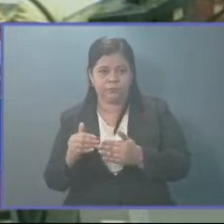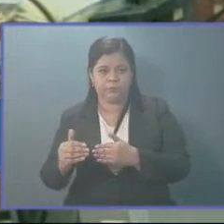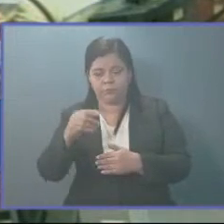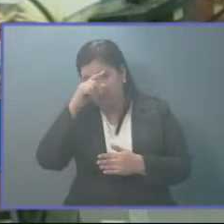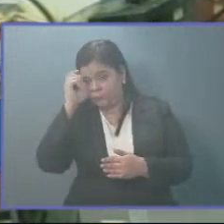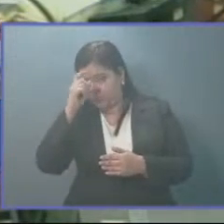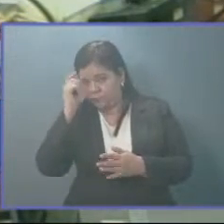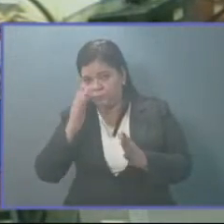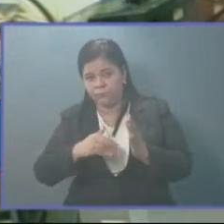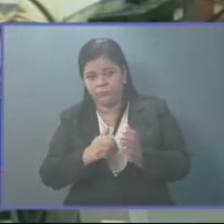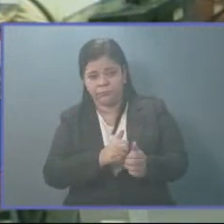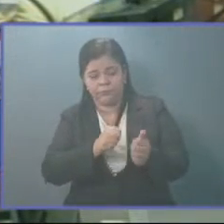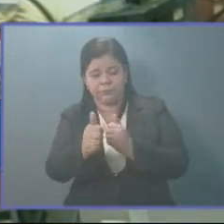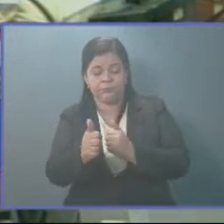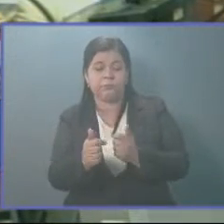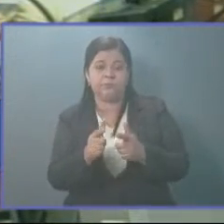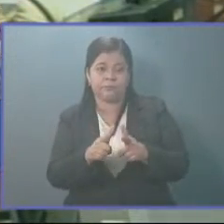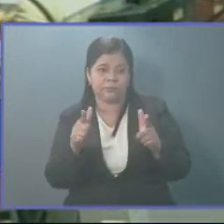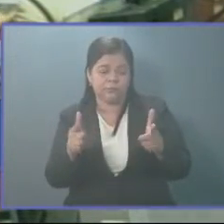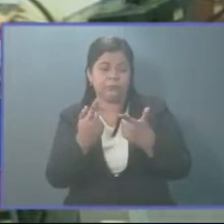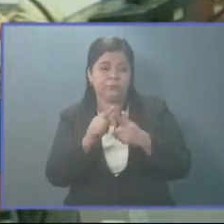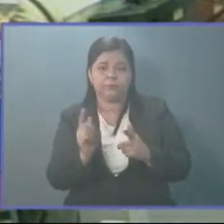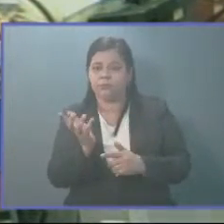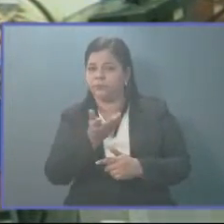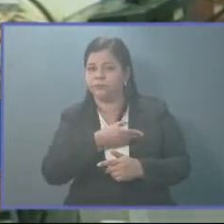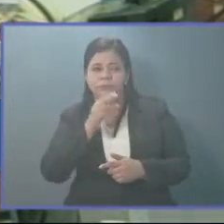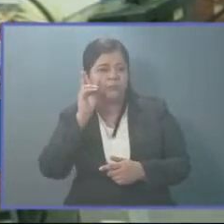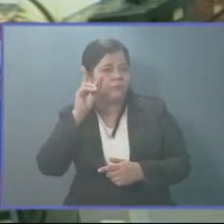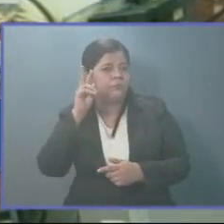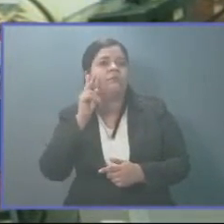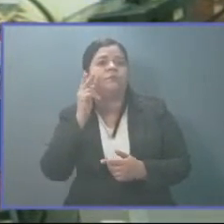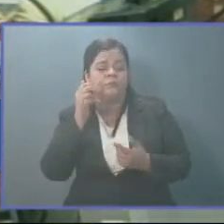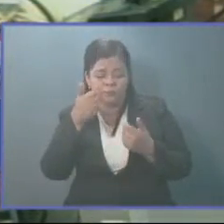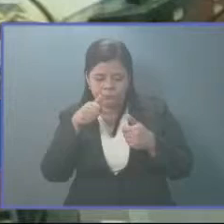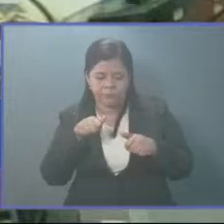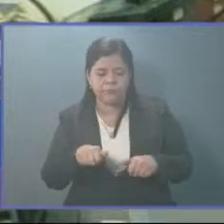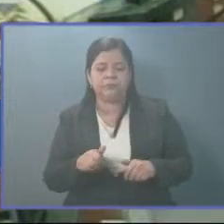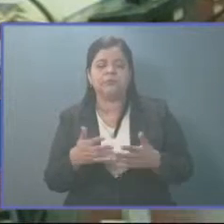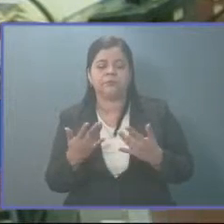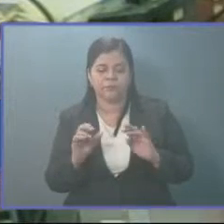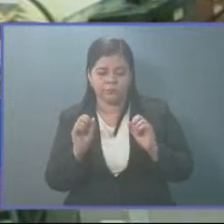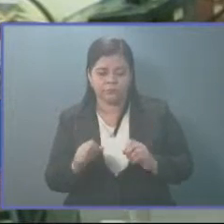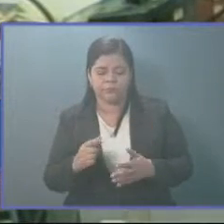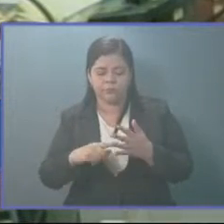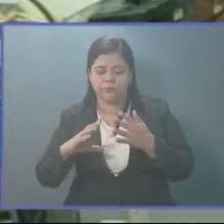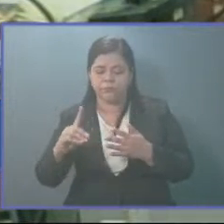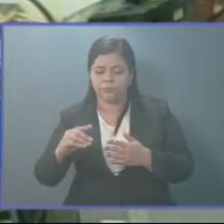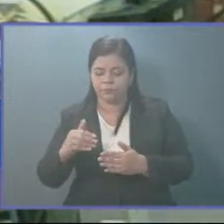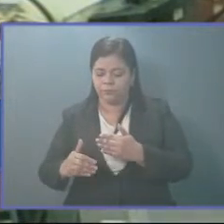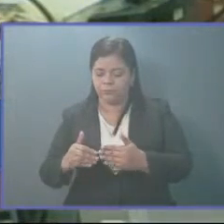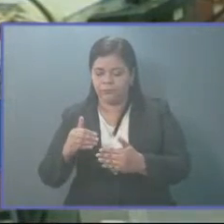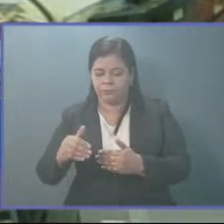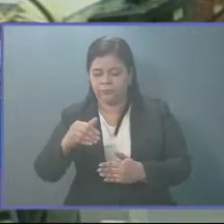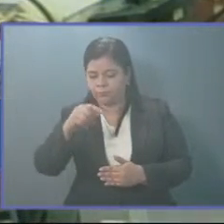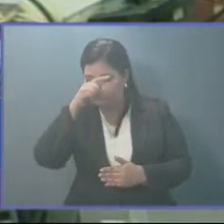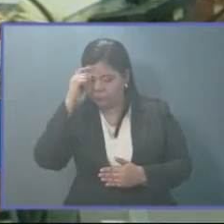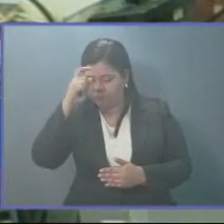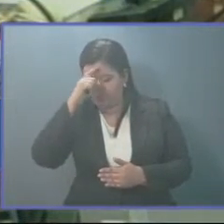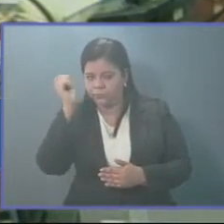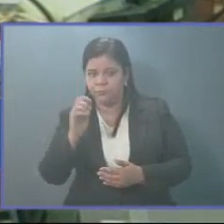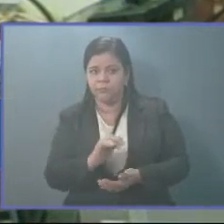amplio, ¿verdad? Entonces no estamos en contra, más bien estamos de acuerdo que se llame Código Procesal Laboral.